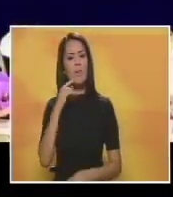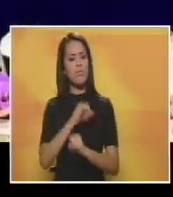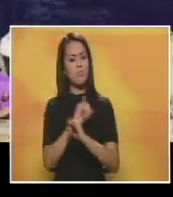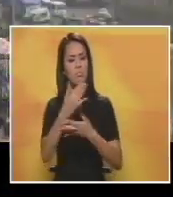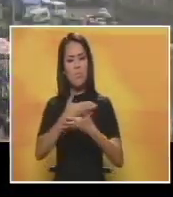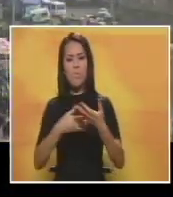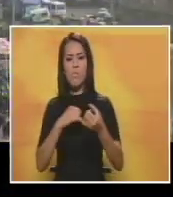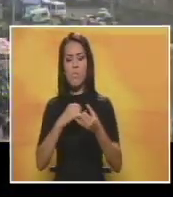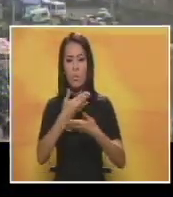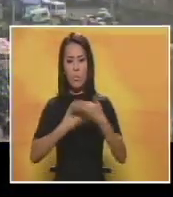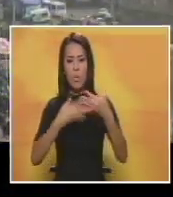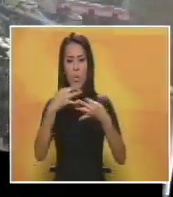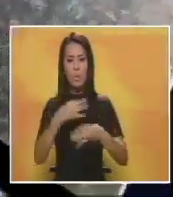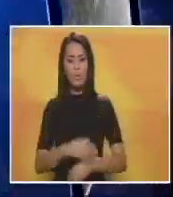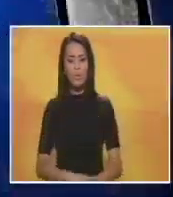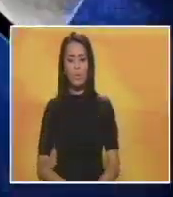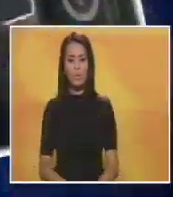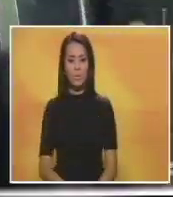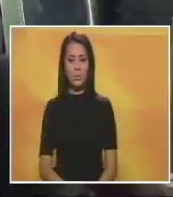documento.